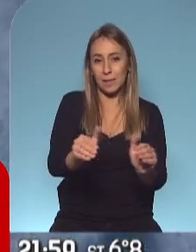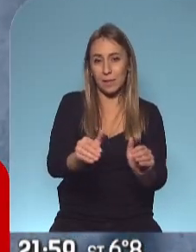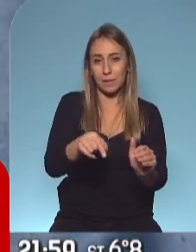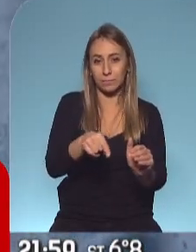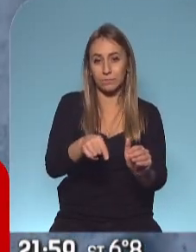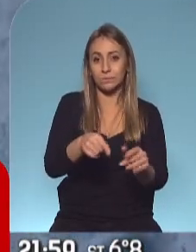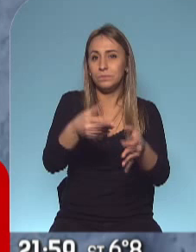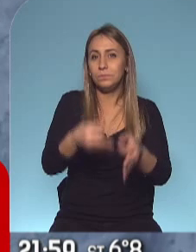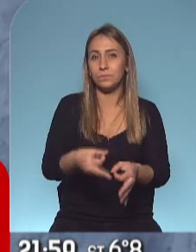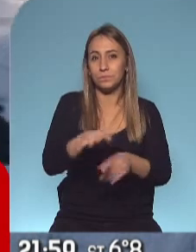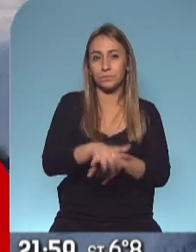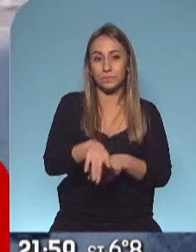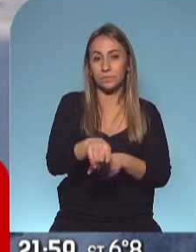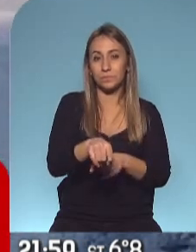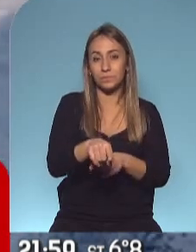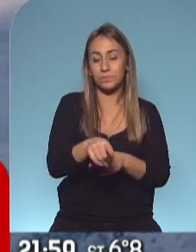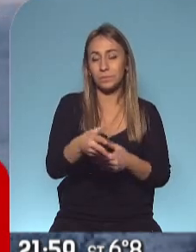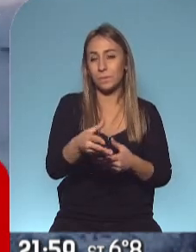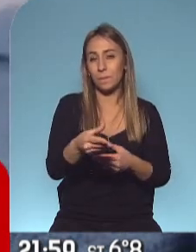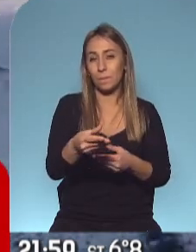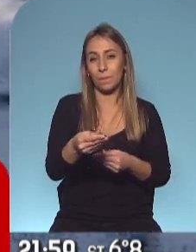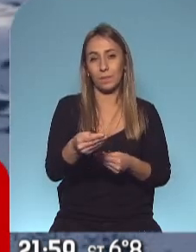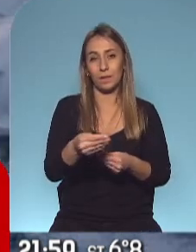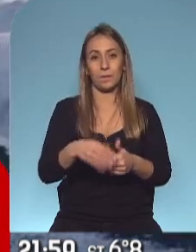que concretamente tiene